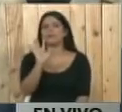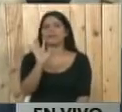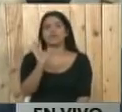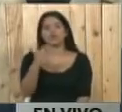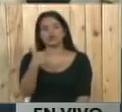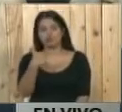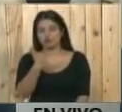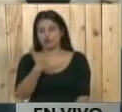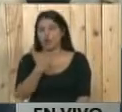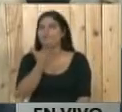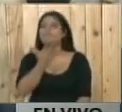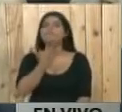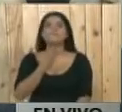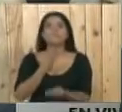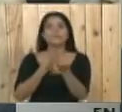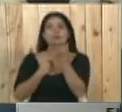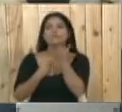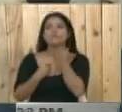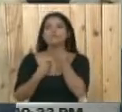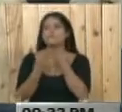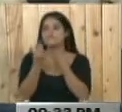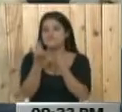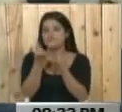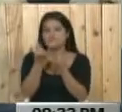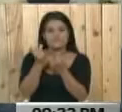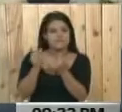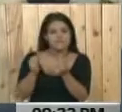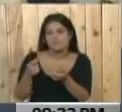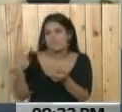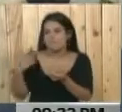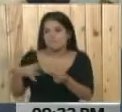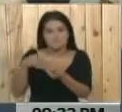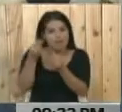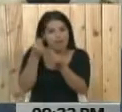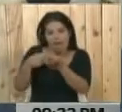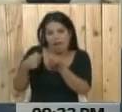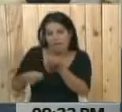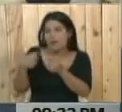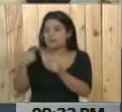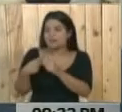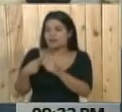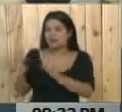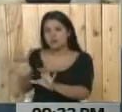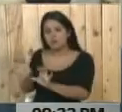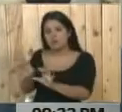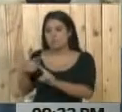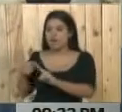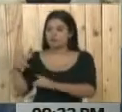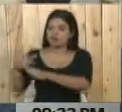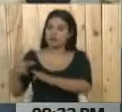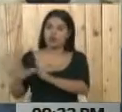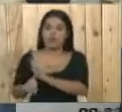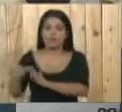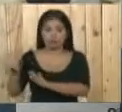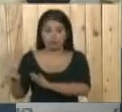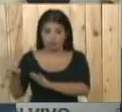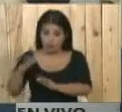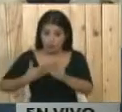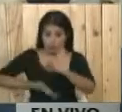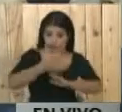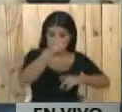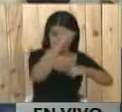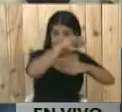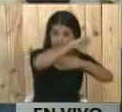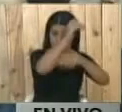siendo ambiciosos en lo material y robando al prójimo alcanzamos el cielo.